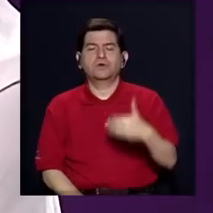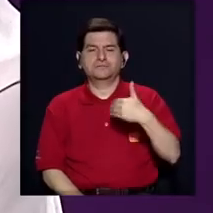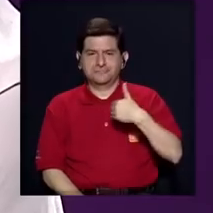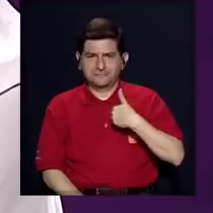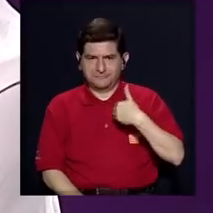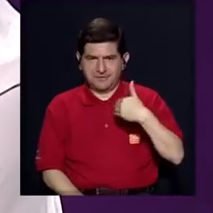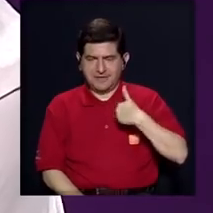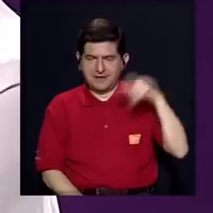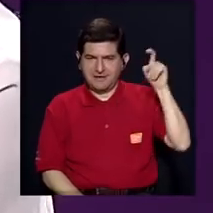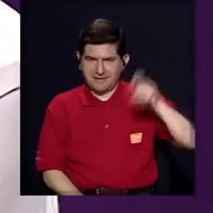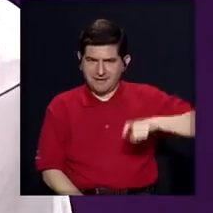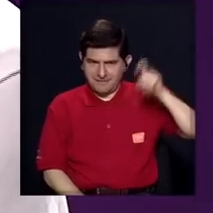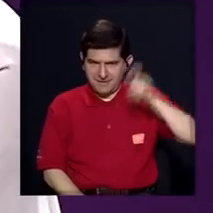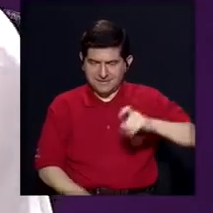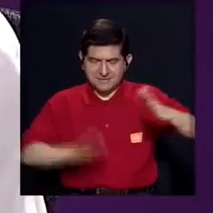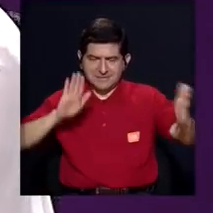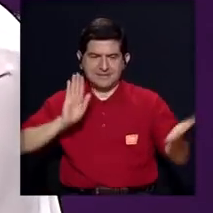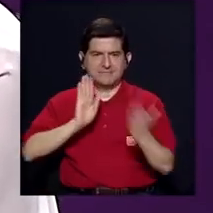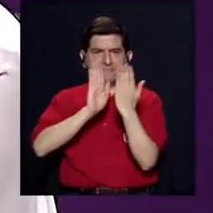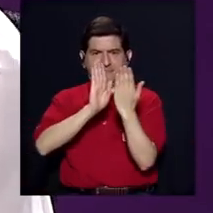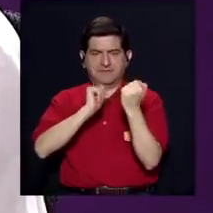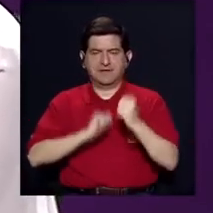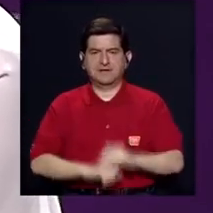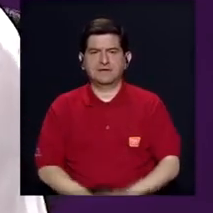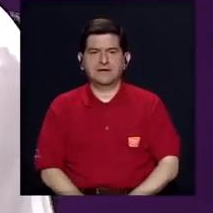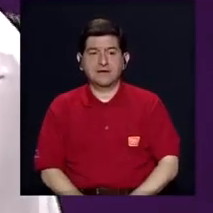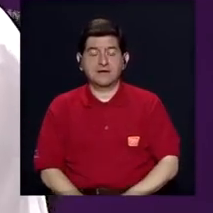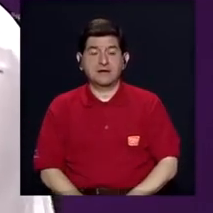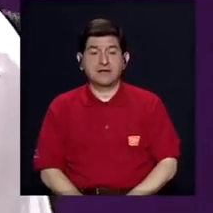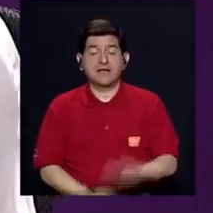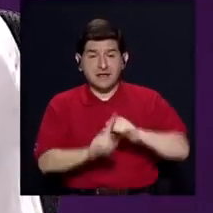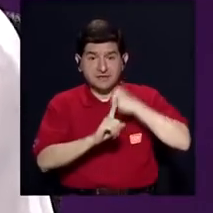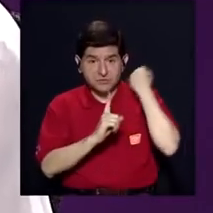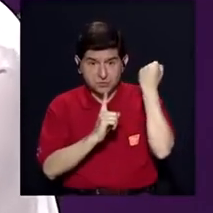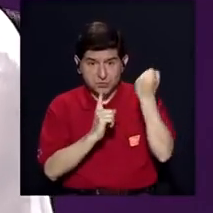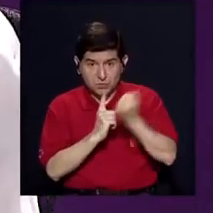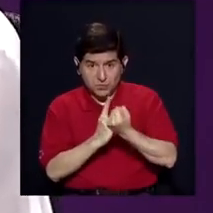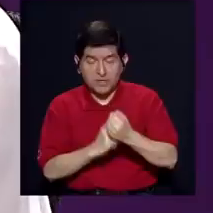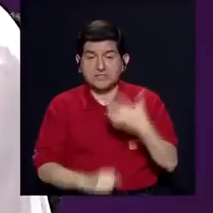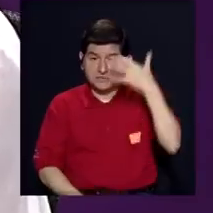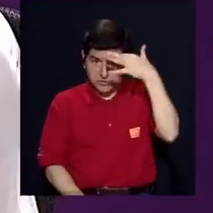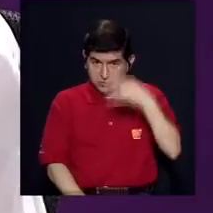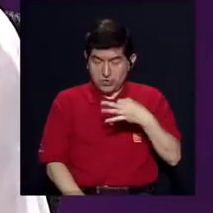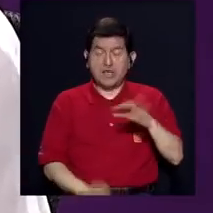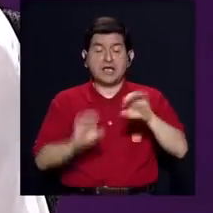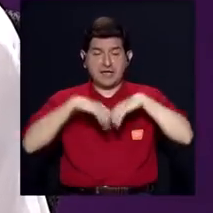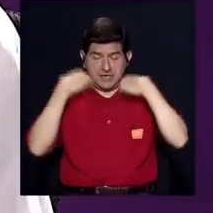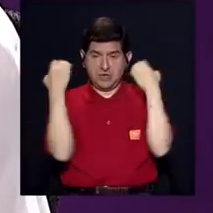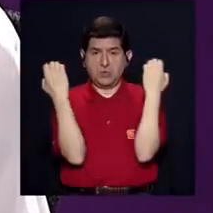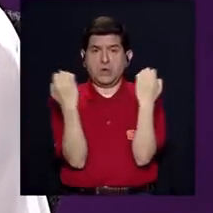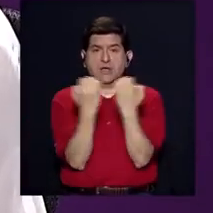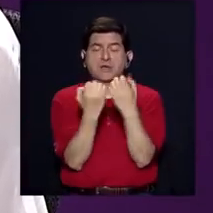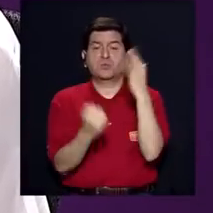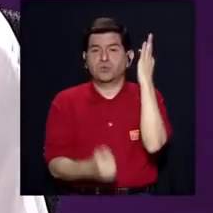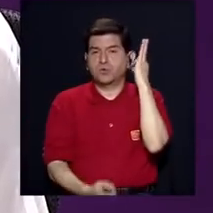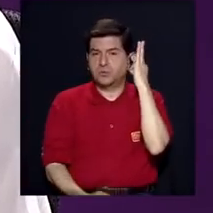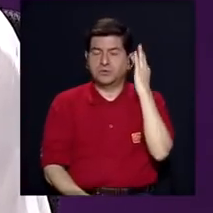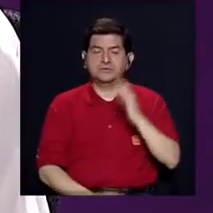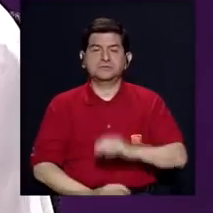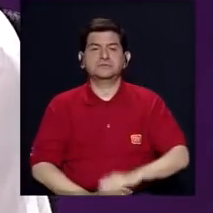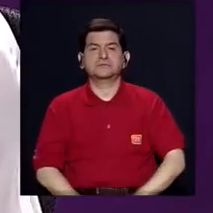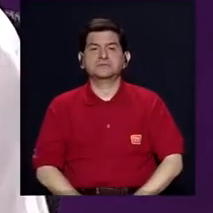que afrontar tiene que enfrentar creo que hay un equipo de mujeres